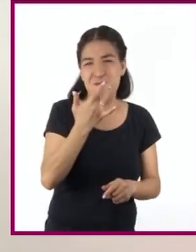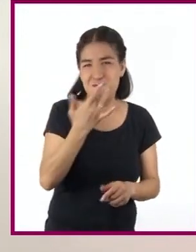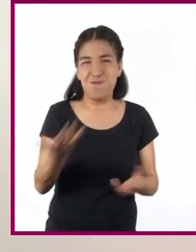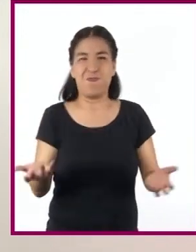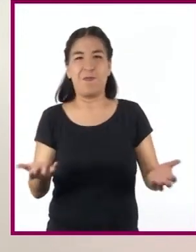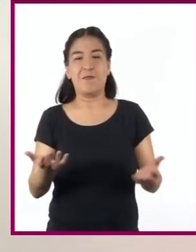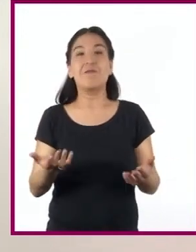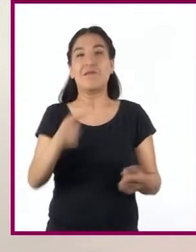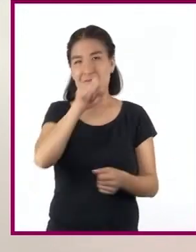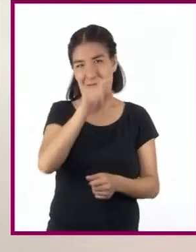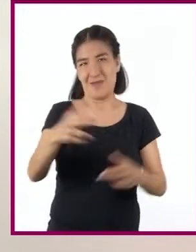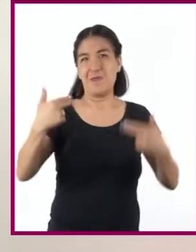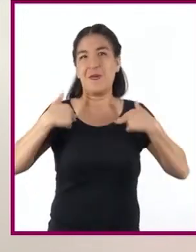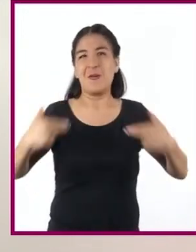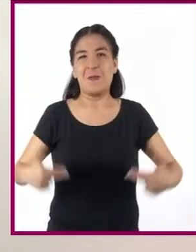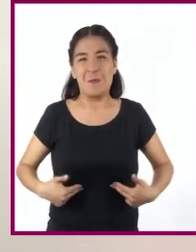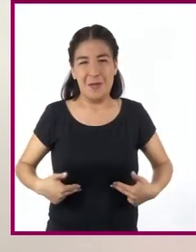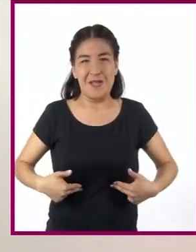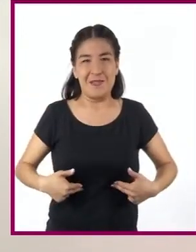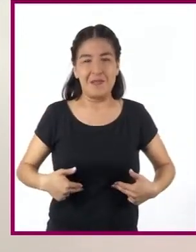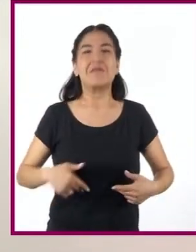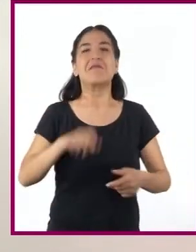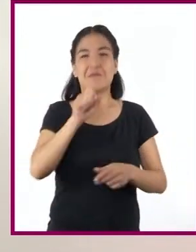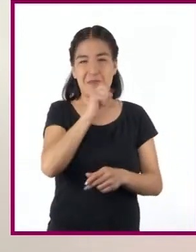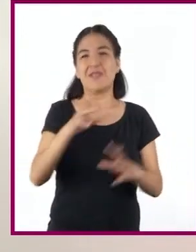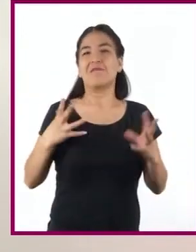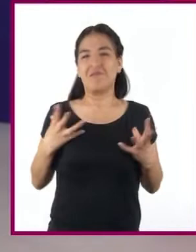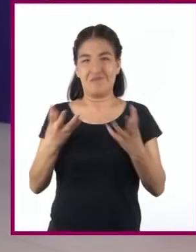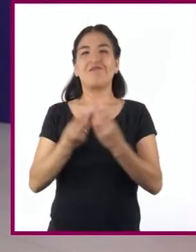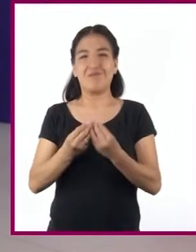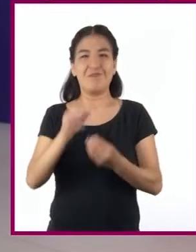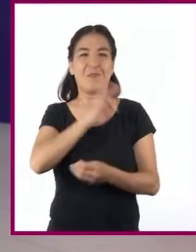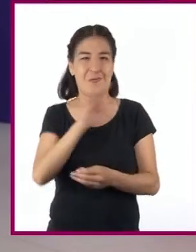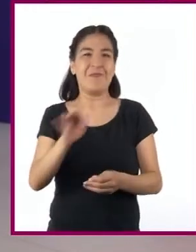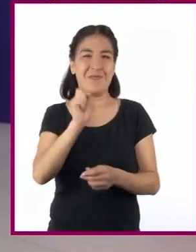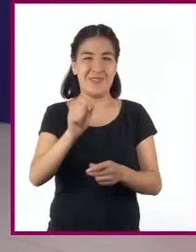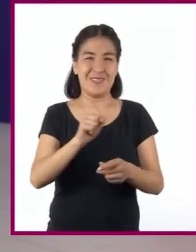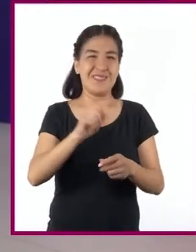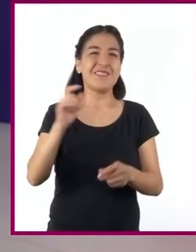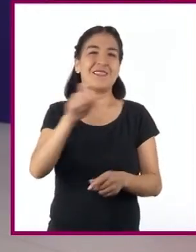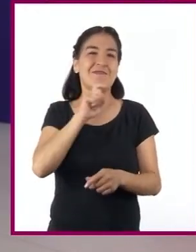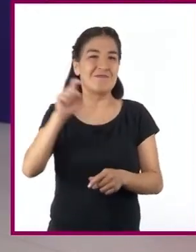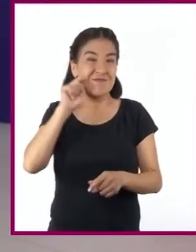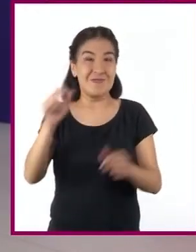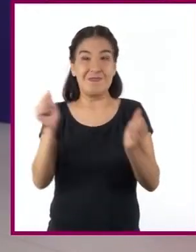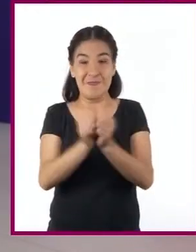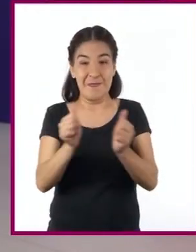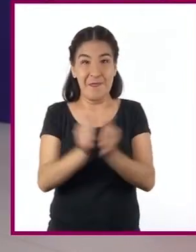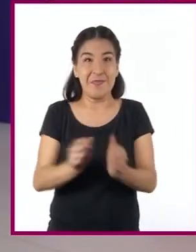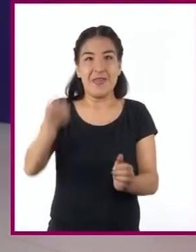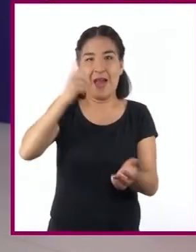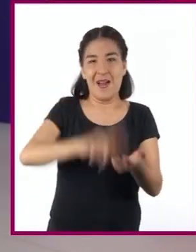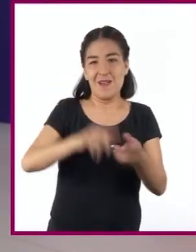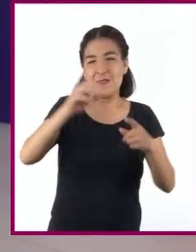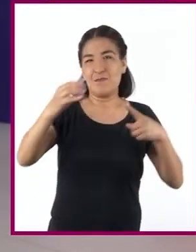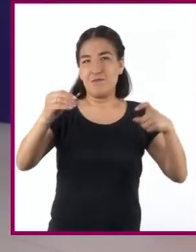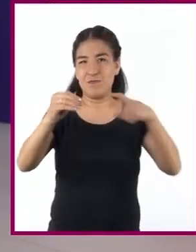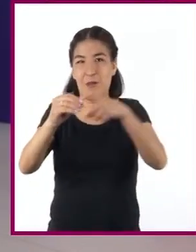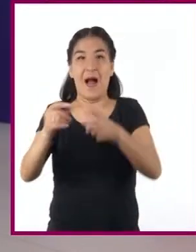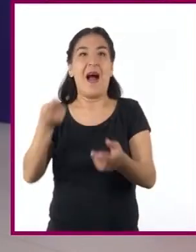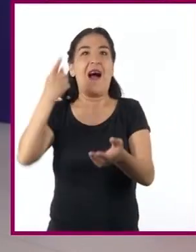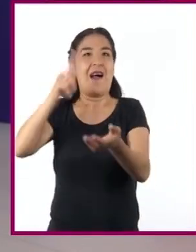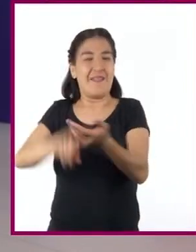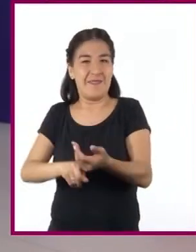y los humanos, tenemos este tipo de reproducción. A partir de la fecundación se origina un